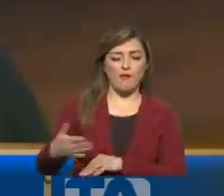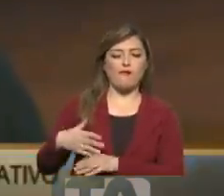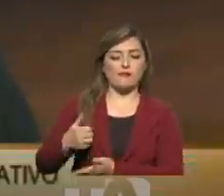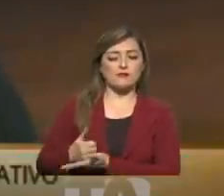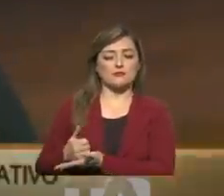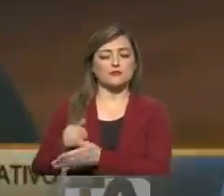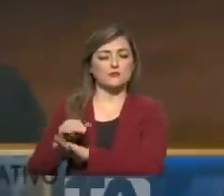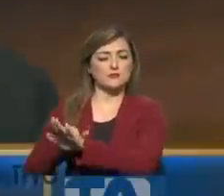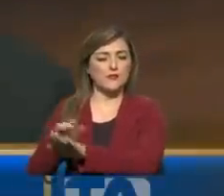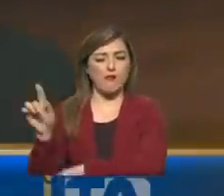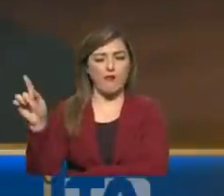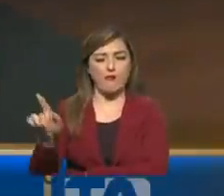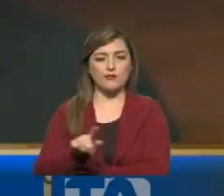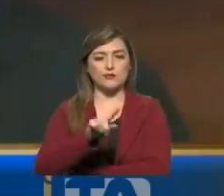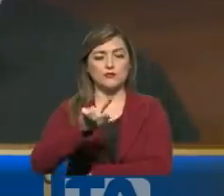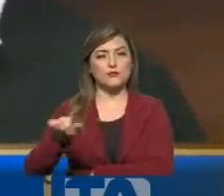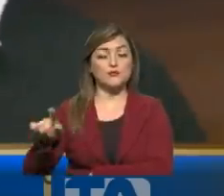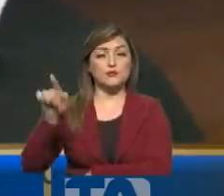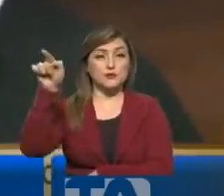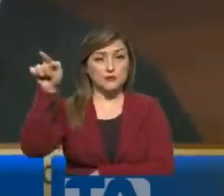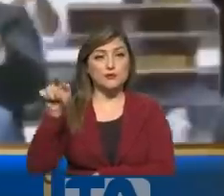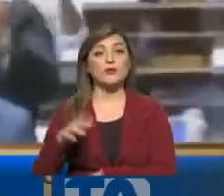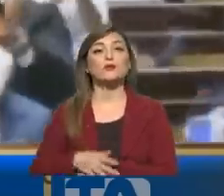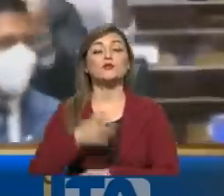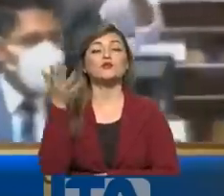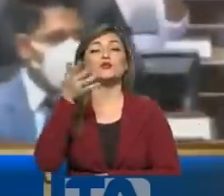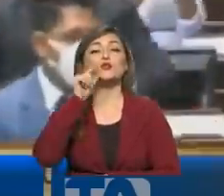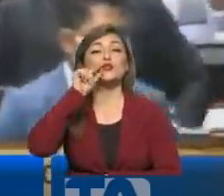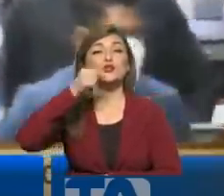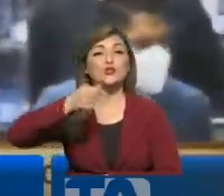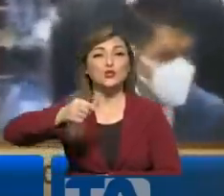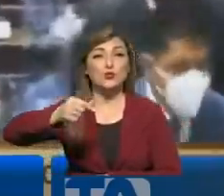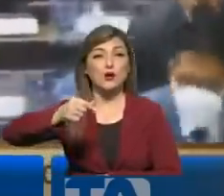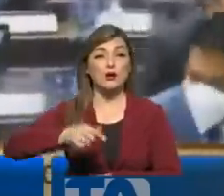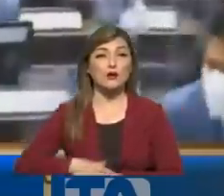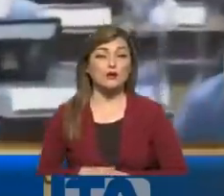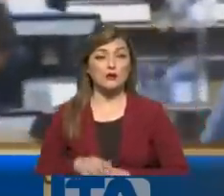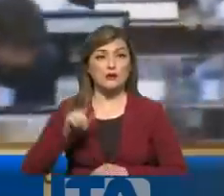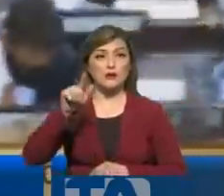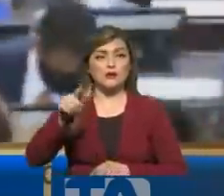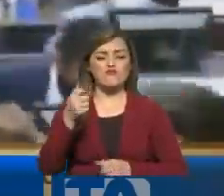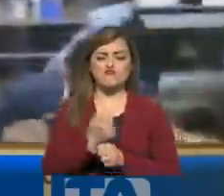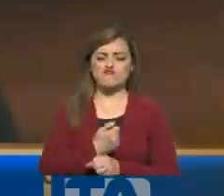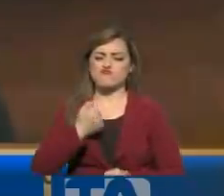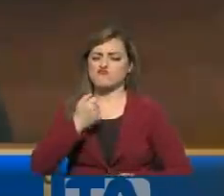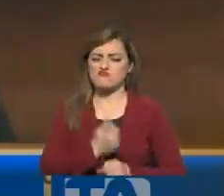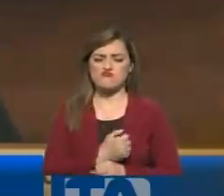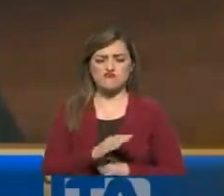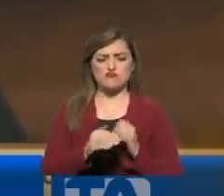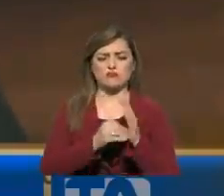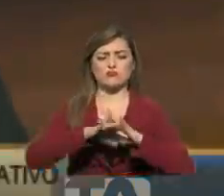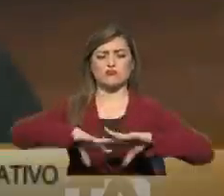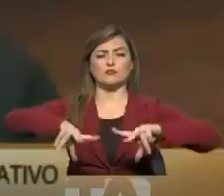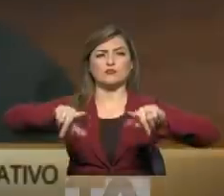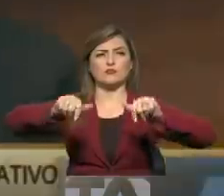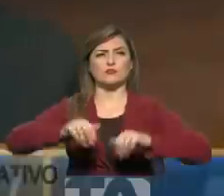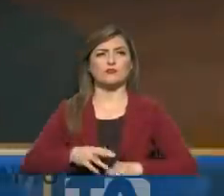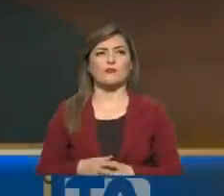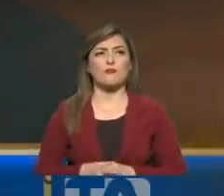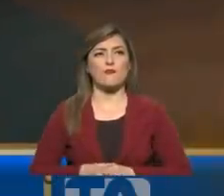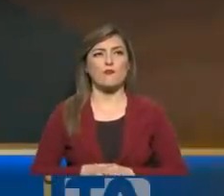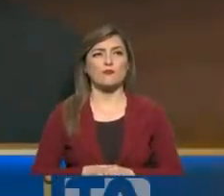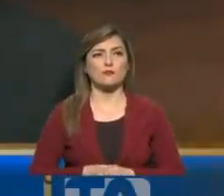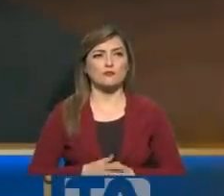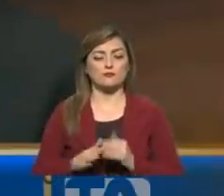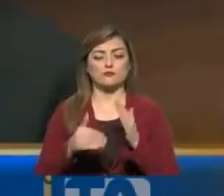Salvador Quispe de Pachacutic inició su discurso en quichua. Habló de la necesidad de una minga contra la corrupción. En contra